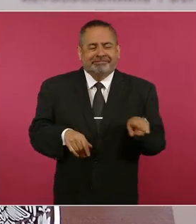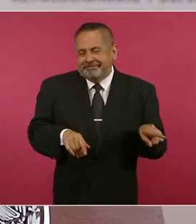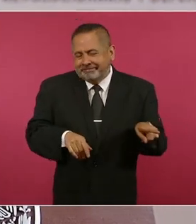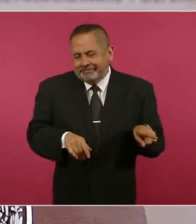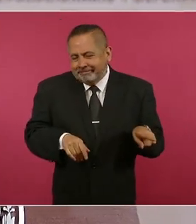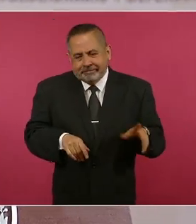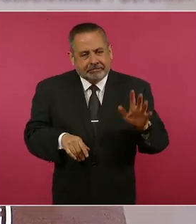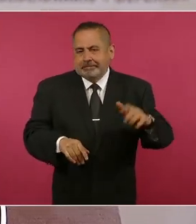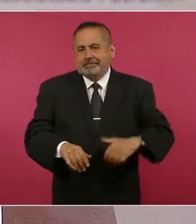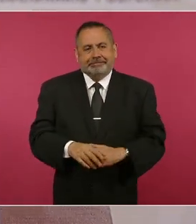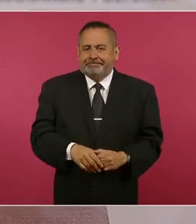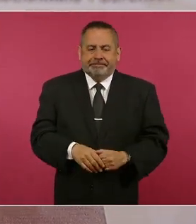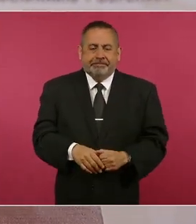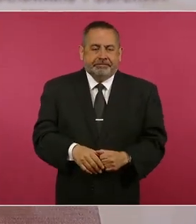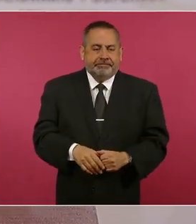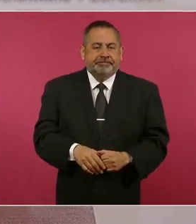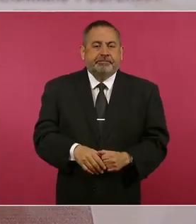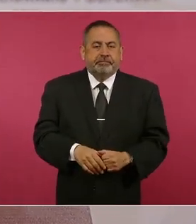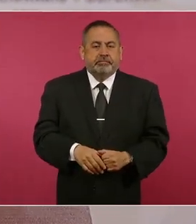Decía